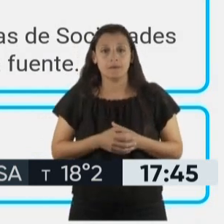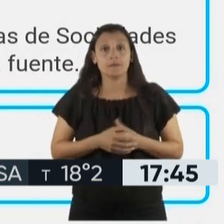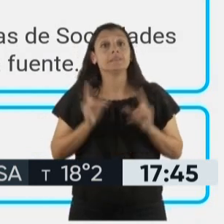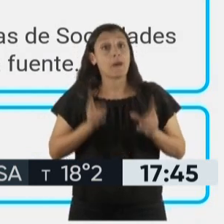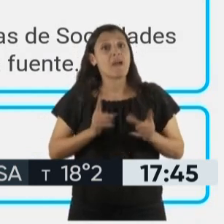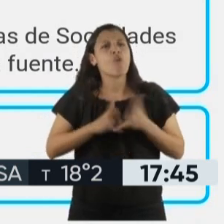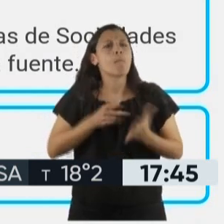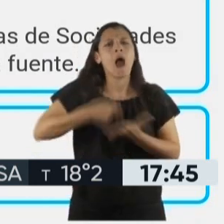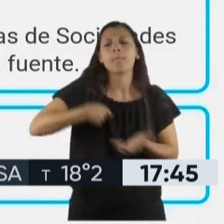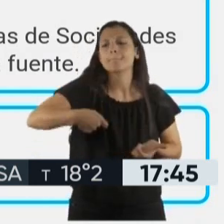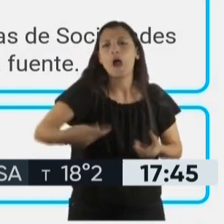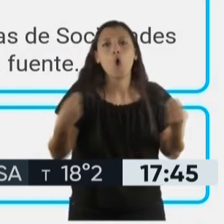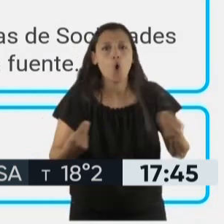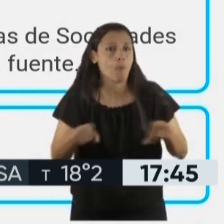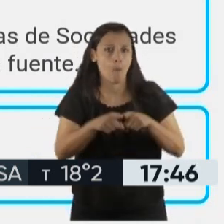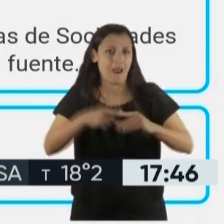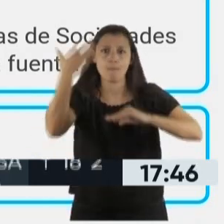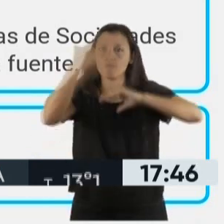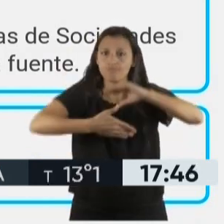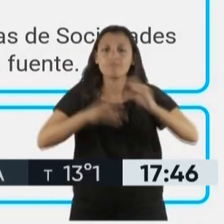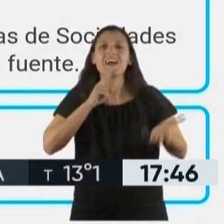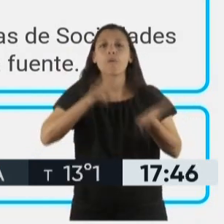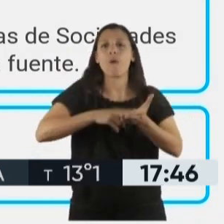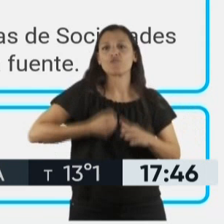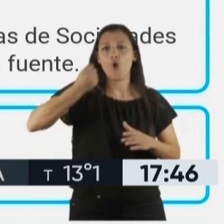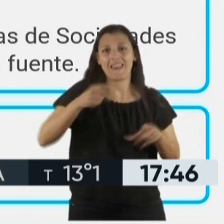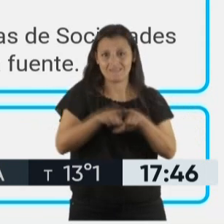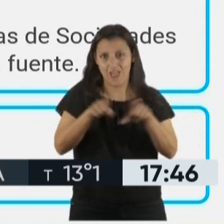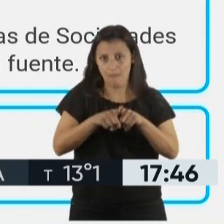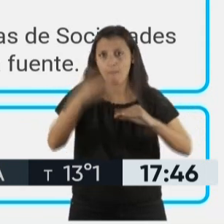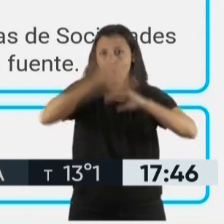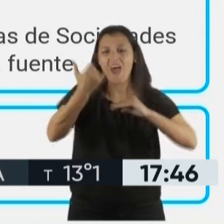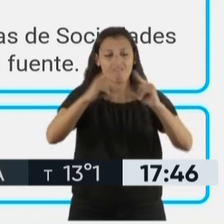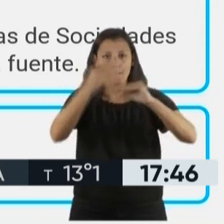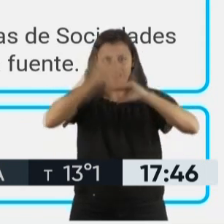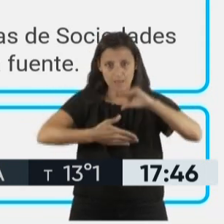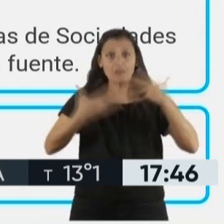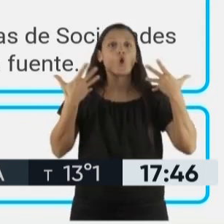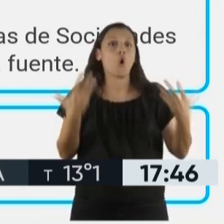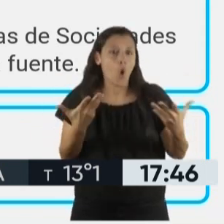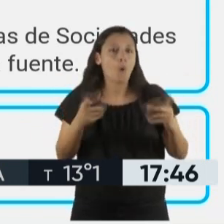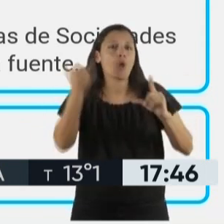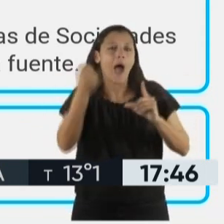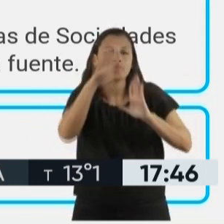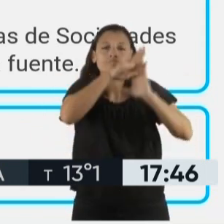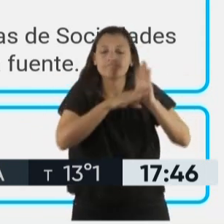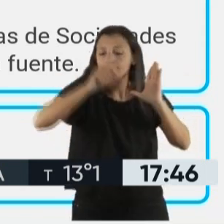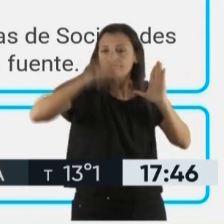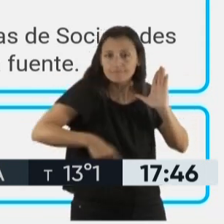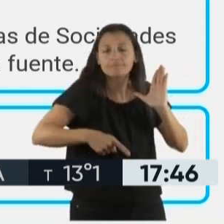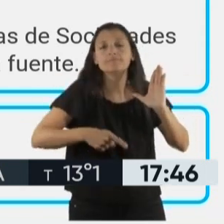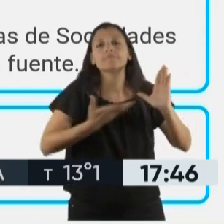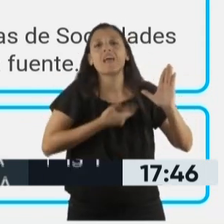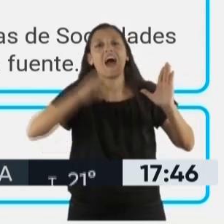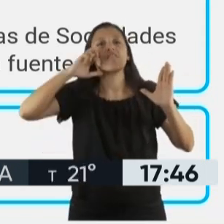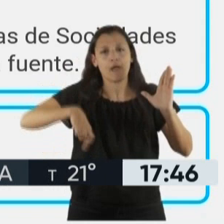la forma de pago va a ser junto al vencimiento del impuesto a las ganancias de sociedades de capital. Y por supuesto que dentro de las normas vigentes, la AFIP puede